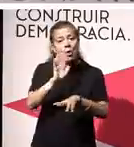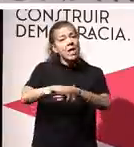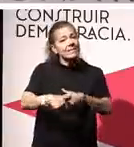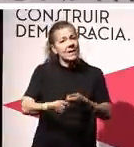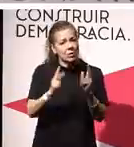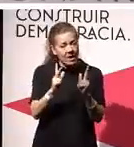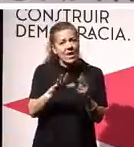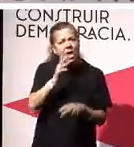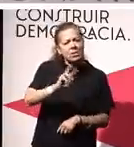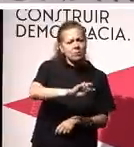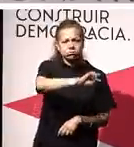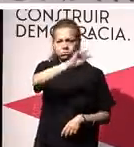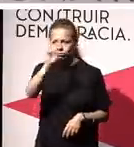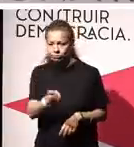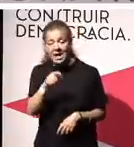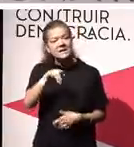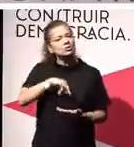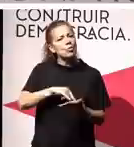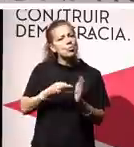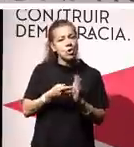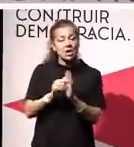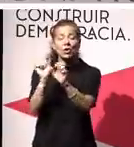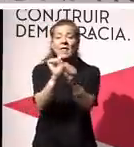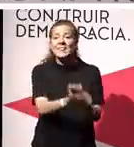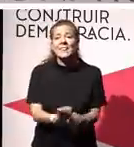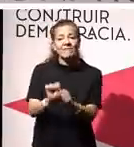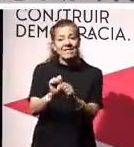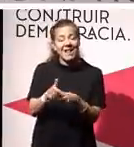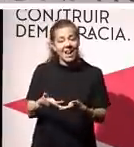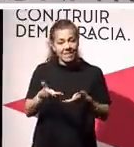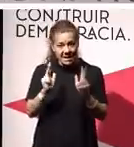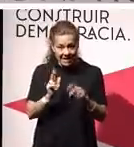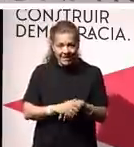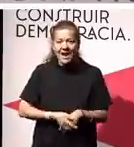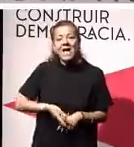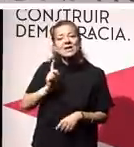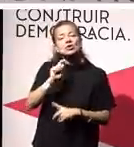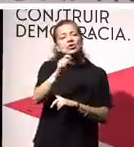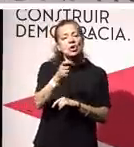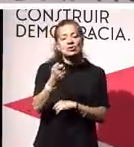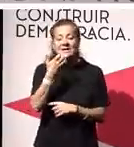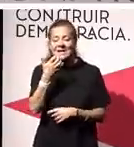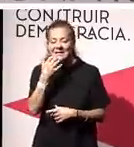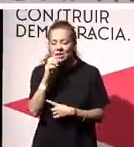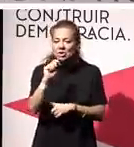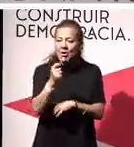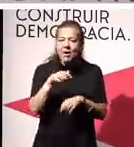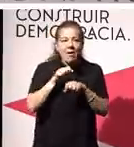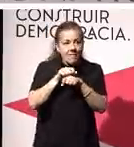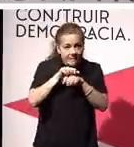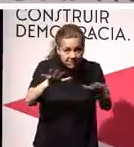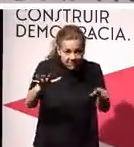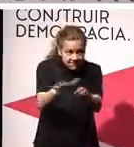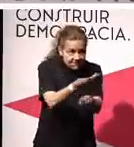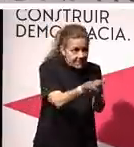y por la plurinacionalidad. Es un proyecto que defiende la libertad, la que solo se alcanza si nos alcanza a todos y